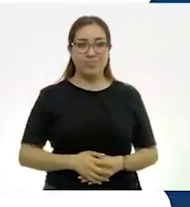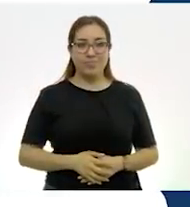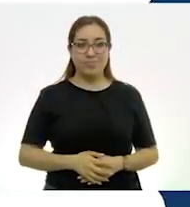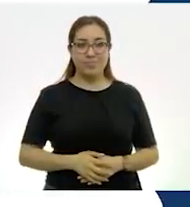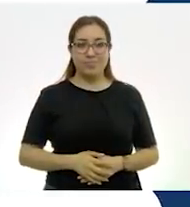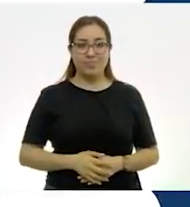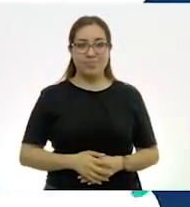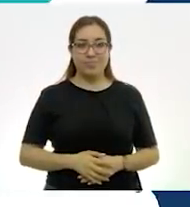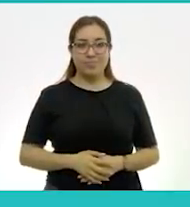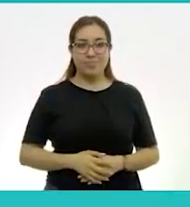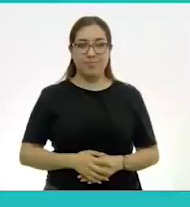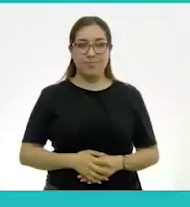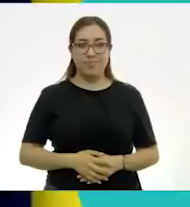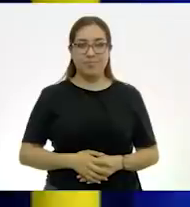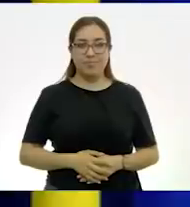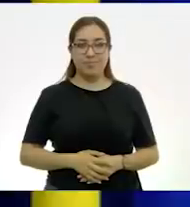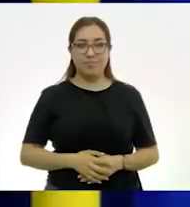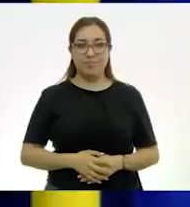aprendeencasa.sep.gov.mx.